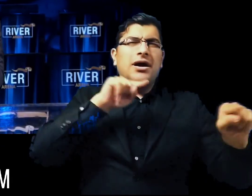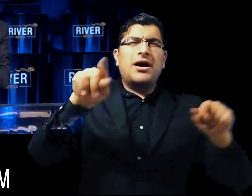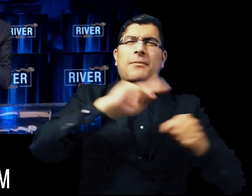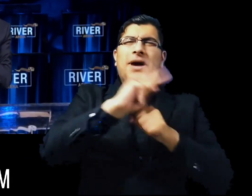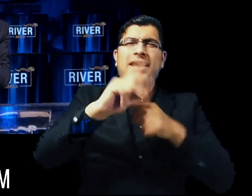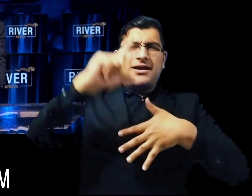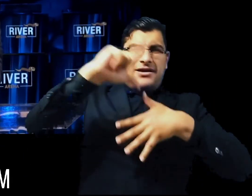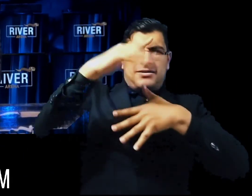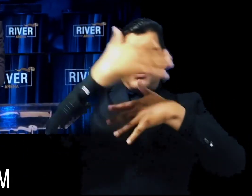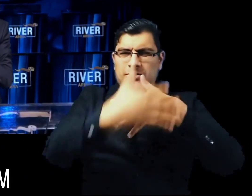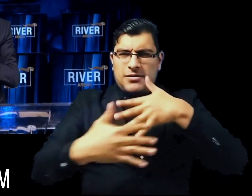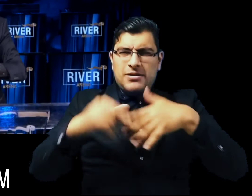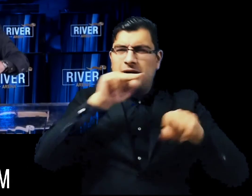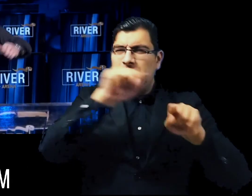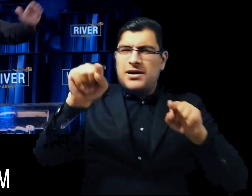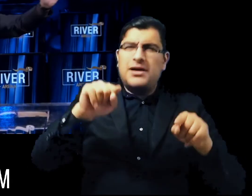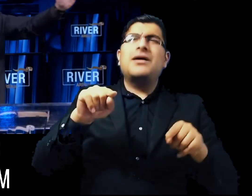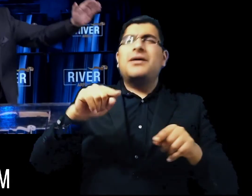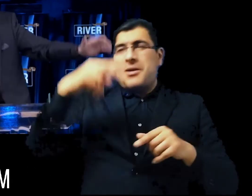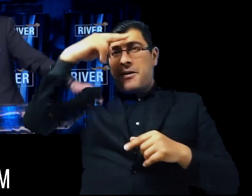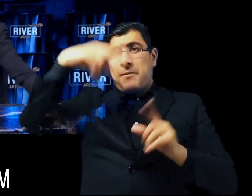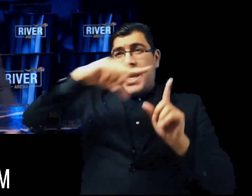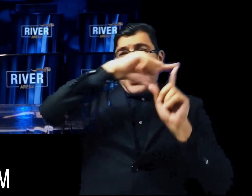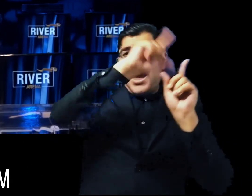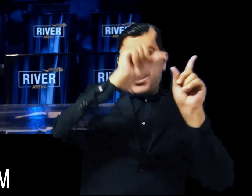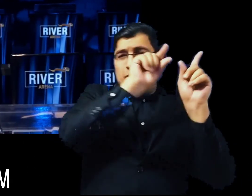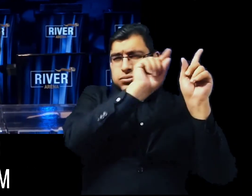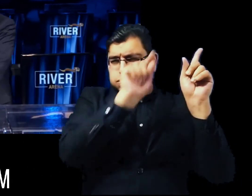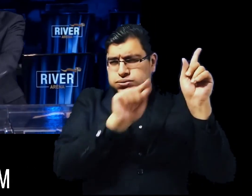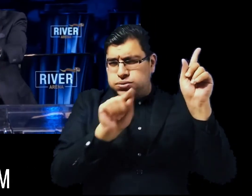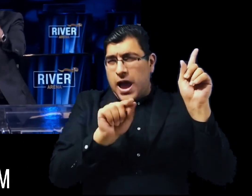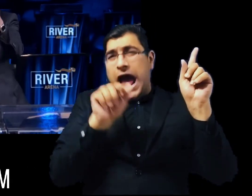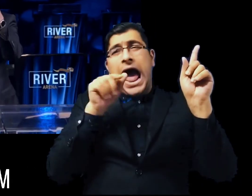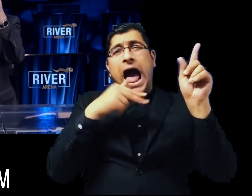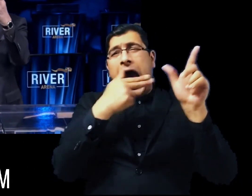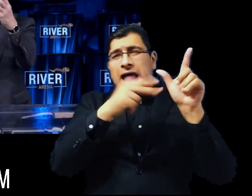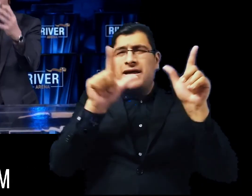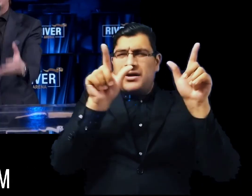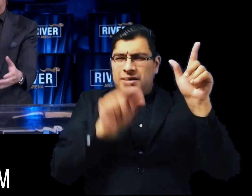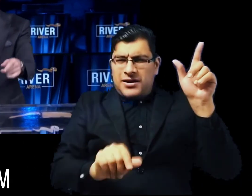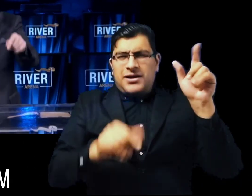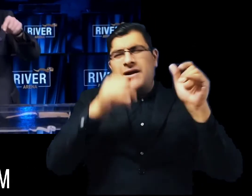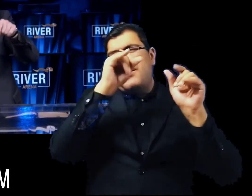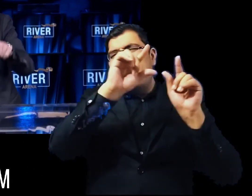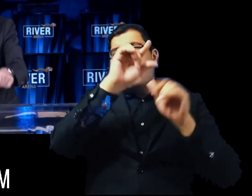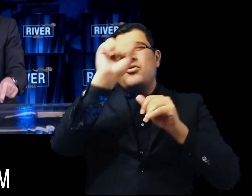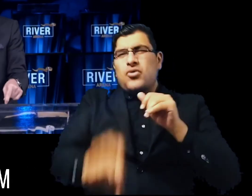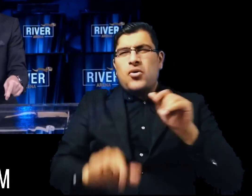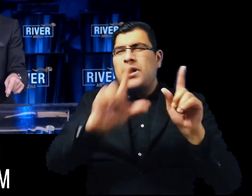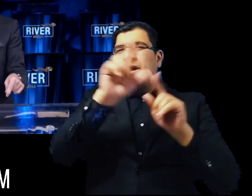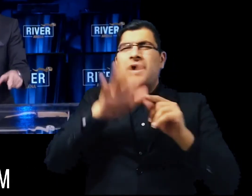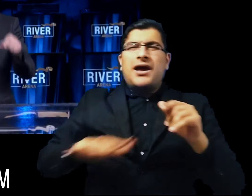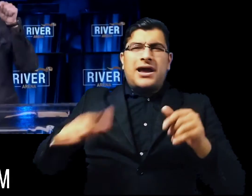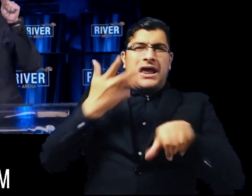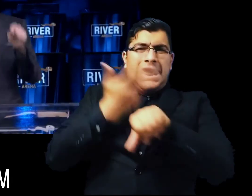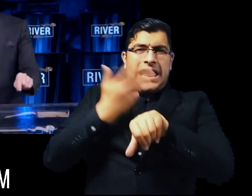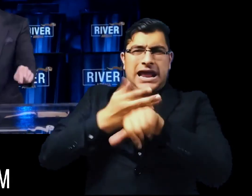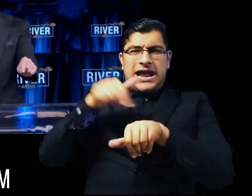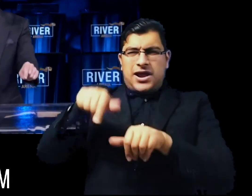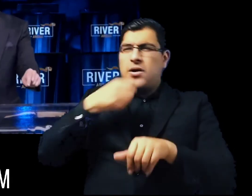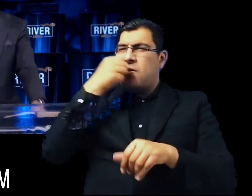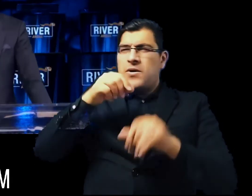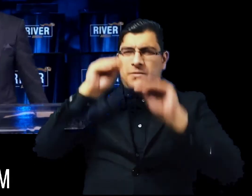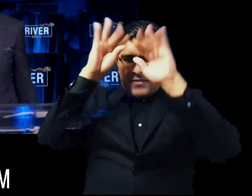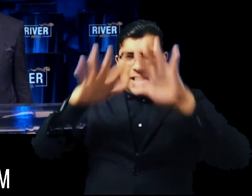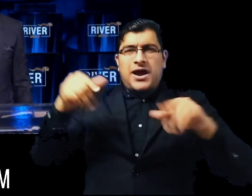de América Latina, desde México hasta Tierra del Fuego. Oro por los Estados Unidos de América, por este país donde Dios